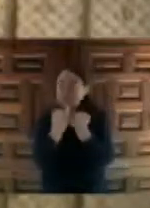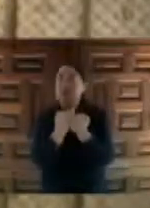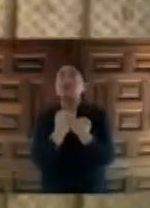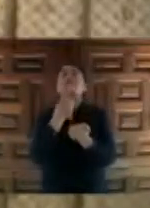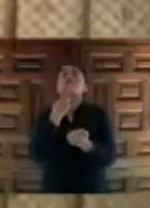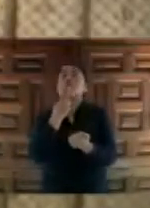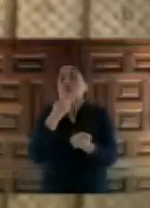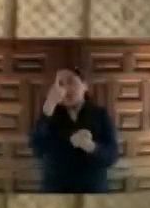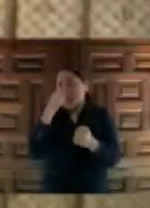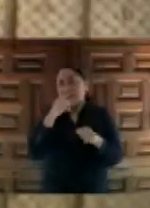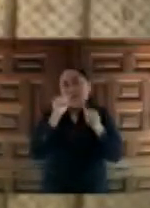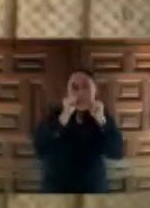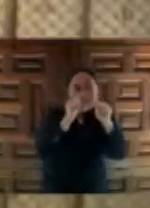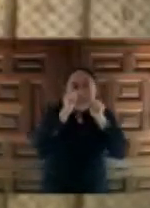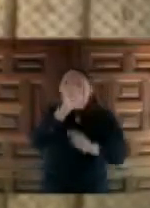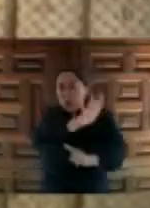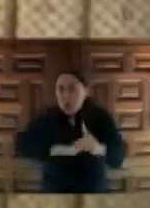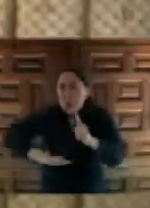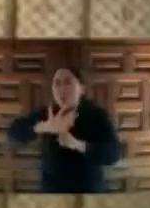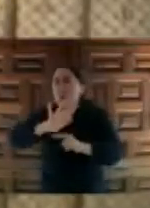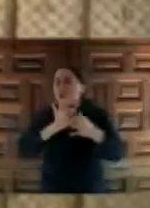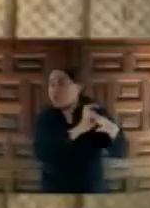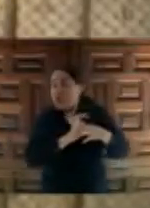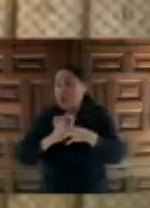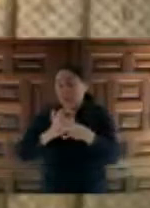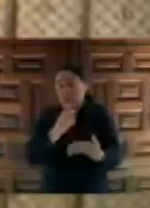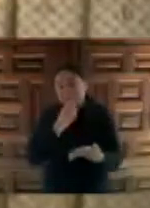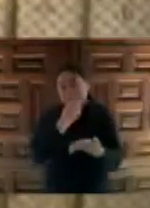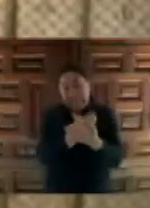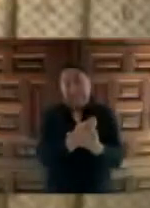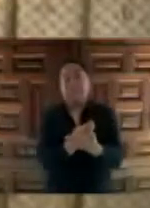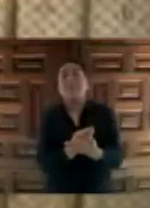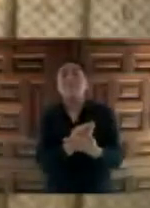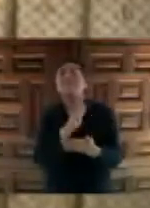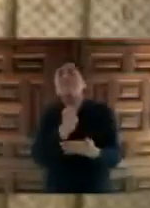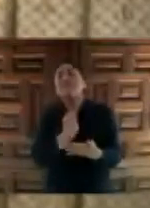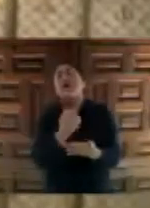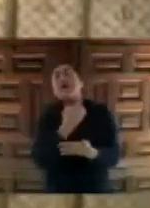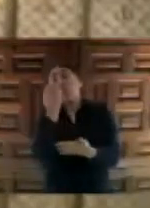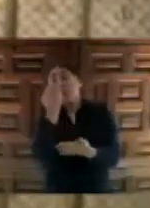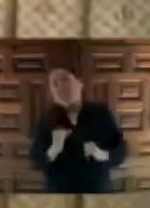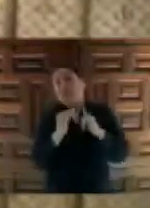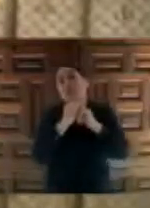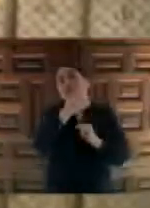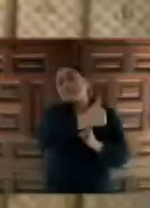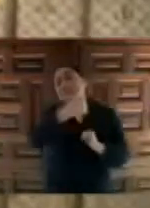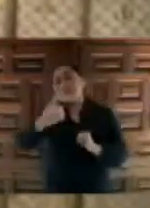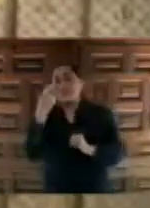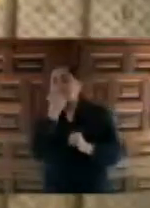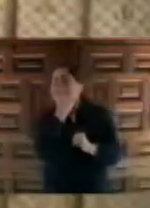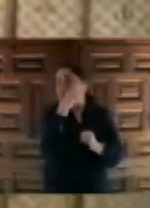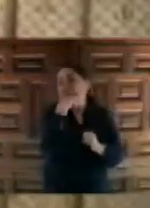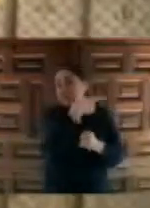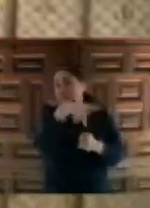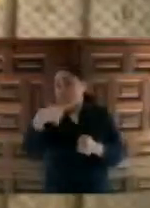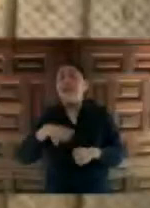de la cobertura y en el desarrollo de las funciones sustantivas según el perfil de cada una de las instituciones. También